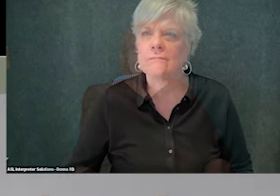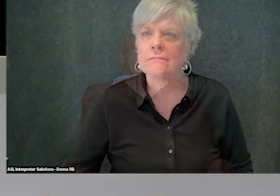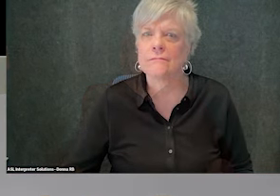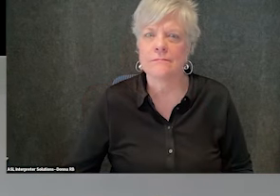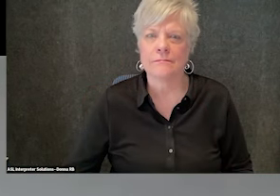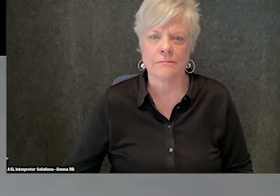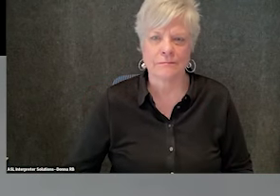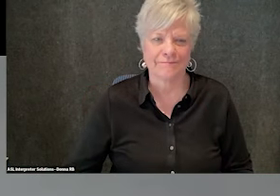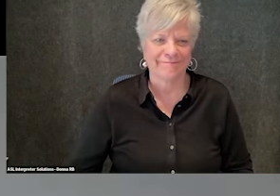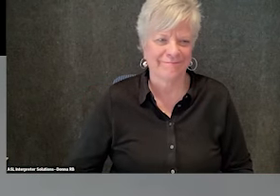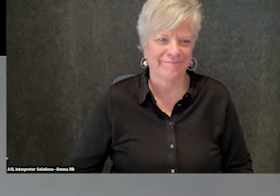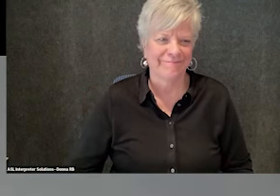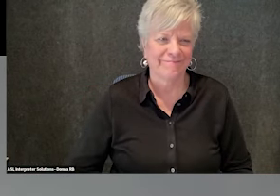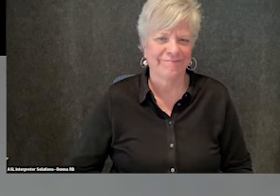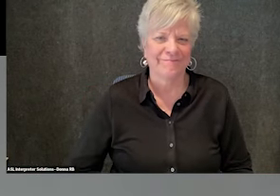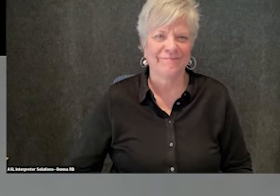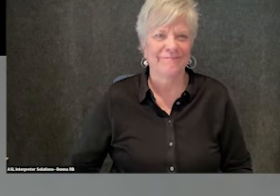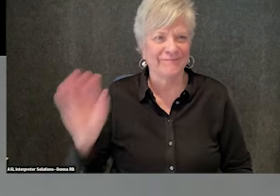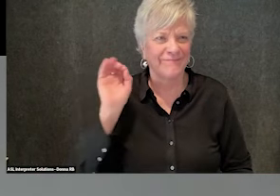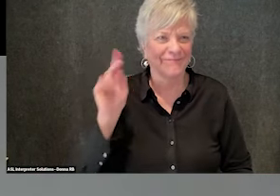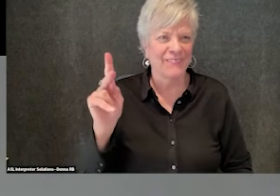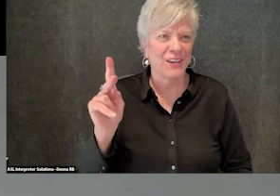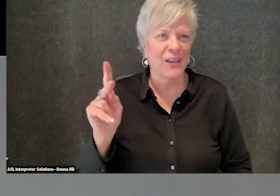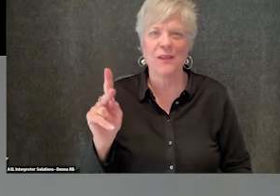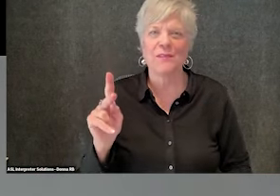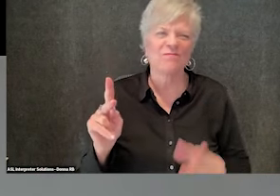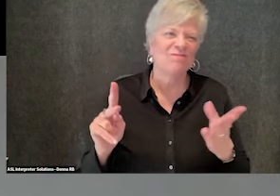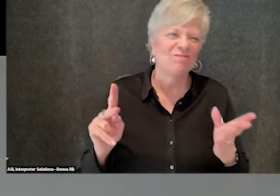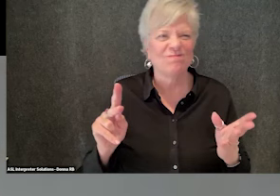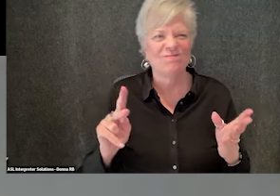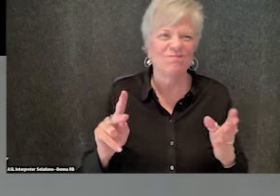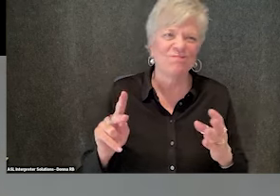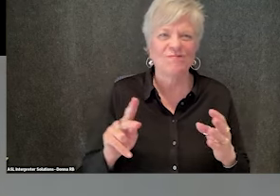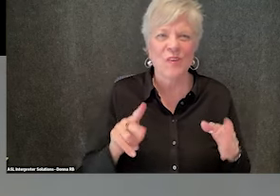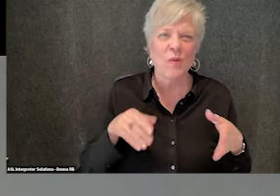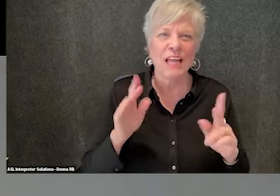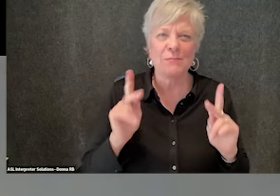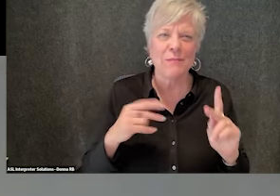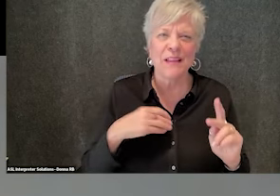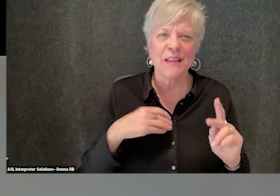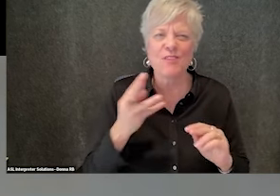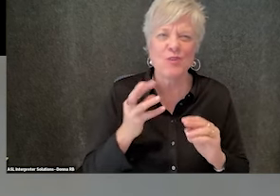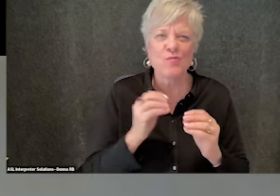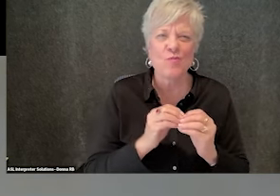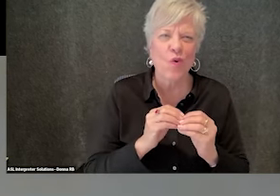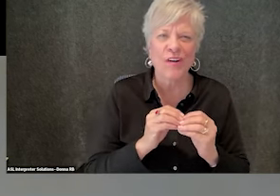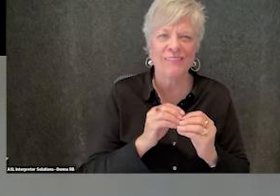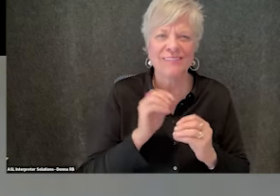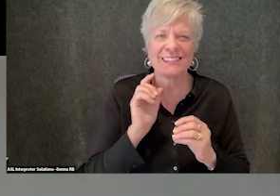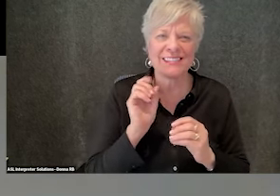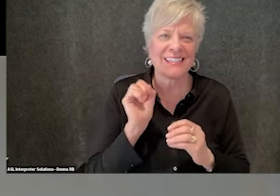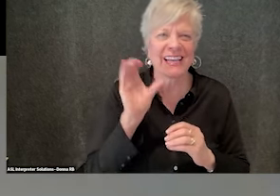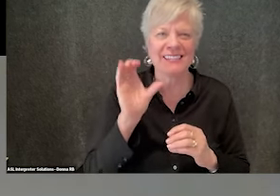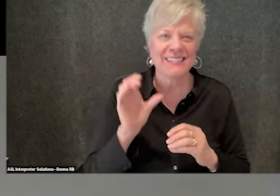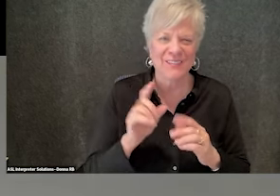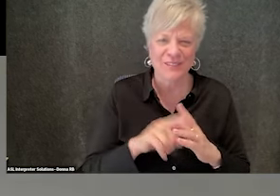Okay, vamos a darles unos minutos. Espero que tuvieron la oportunidad de salir un ratito a tomar un